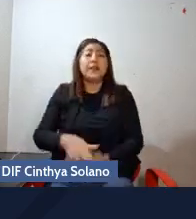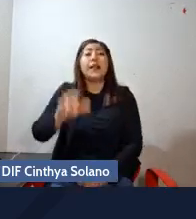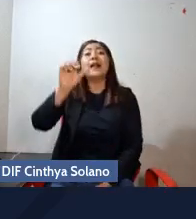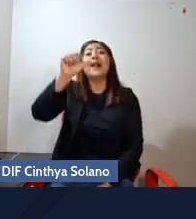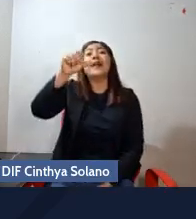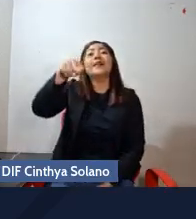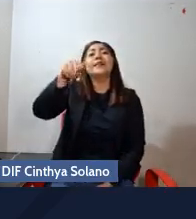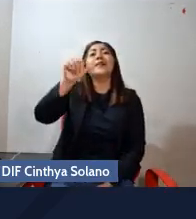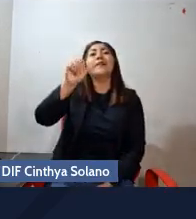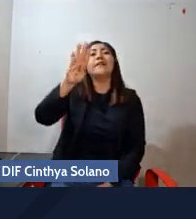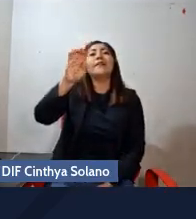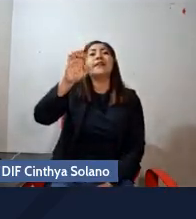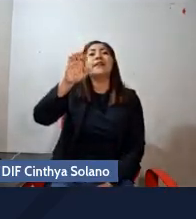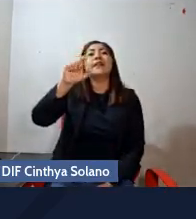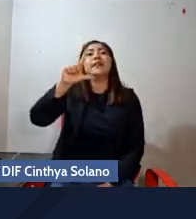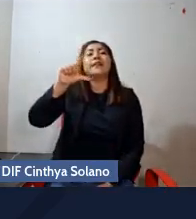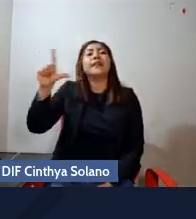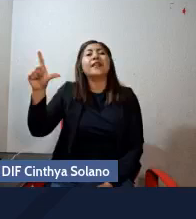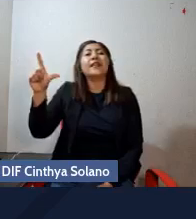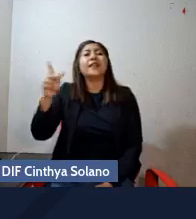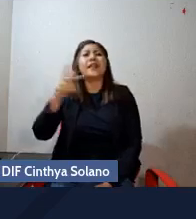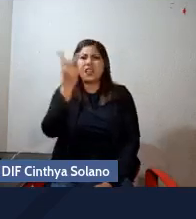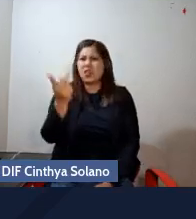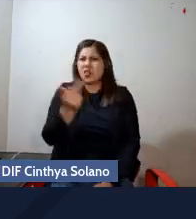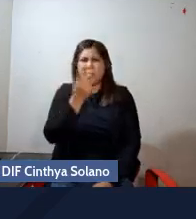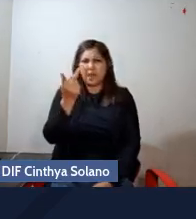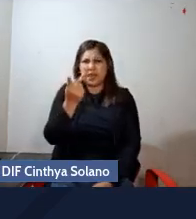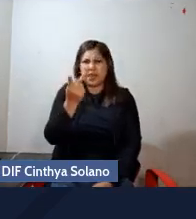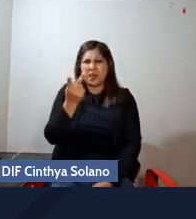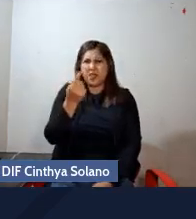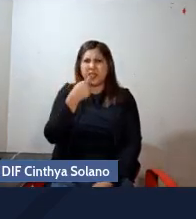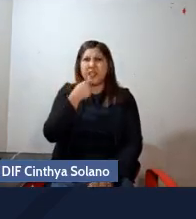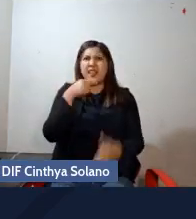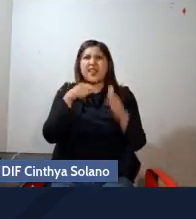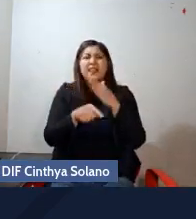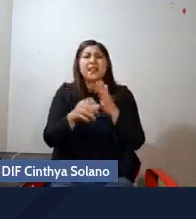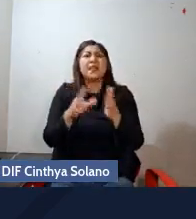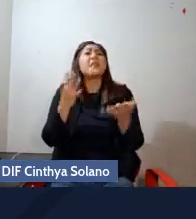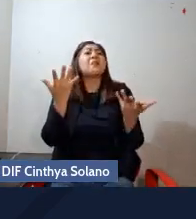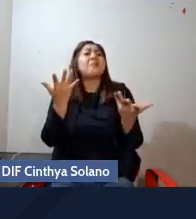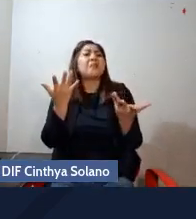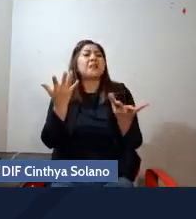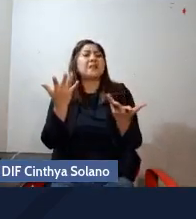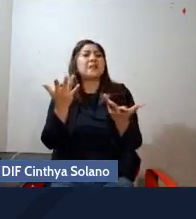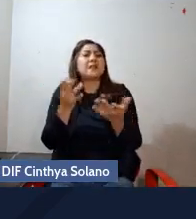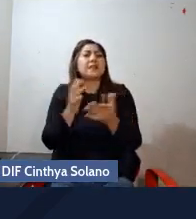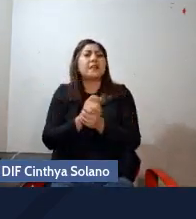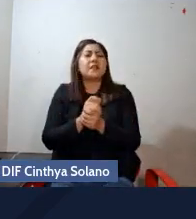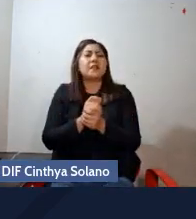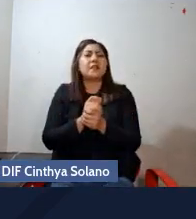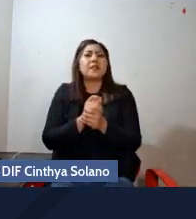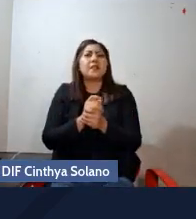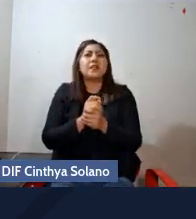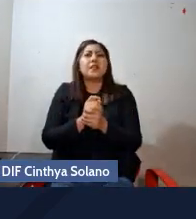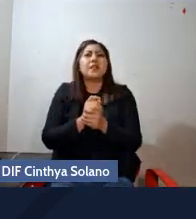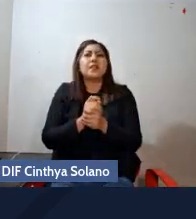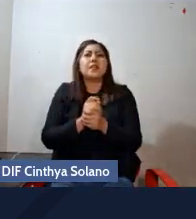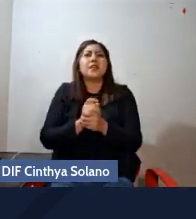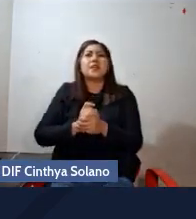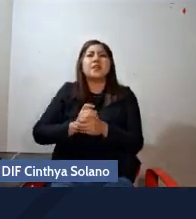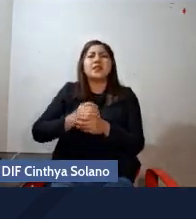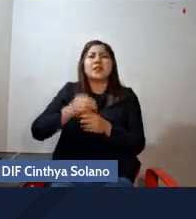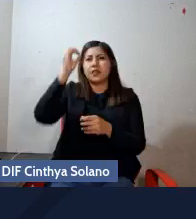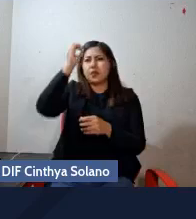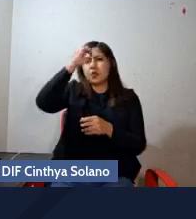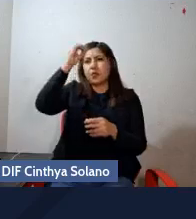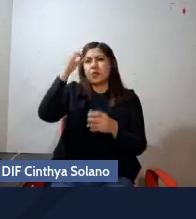alguna pregunta, alguna queja. También soy buzón de quejas, sin ningún problema. Y cualquier comentario que tengan sobre delitos electorales o